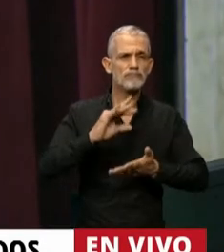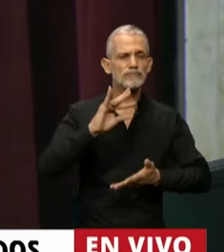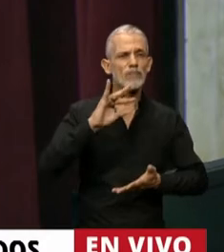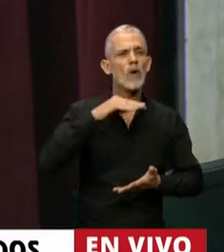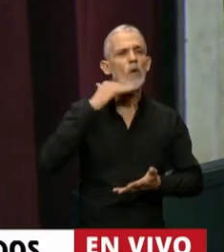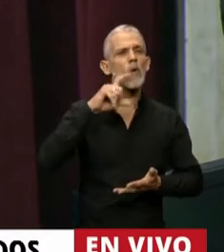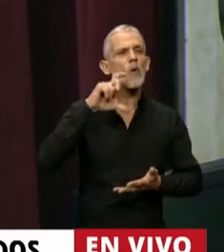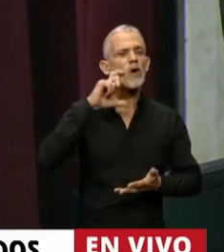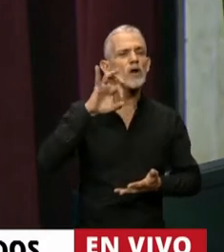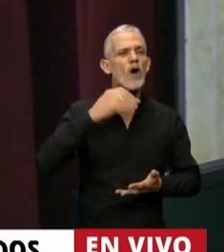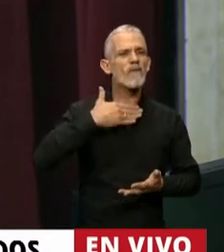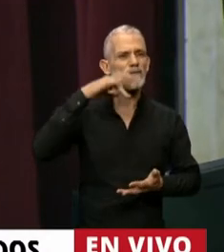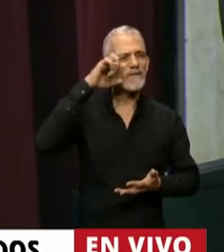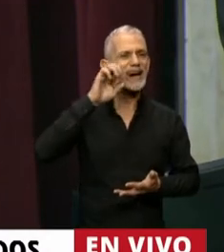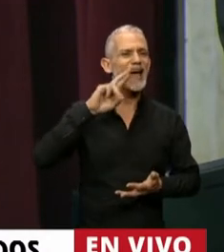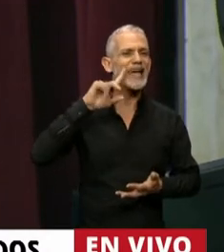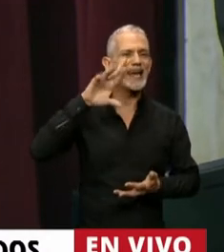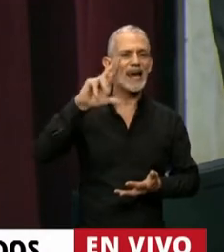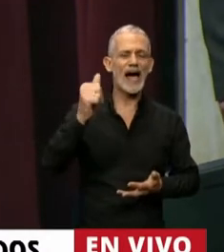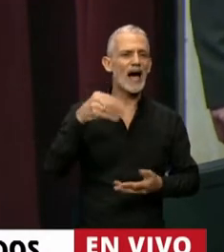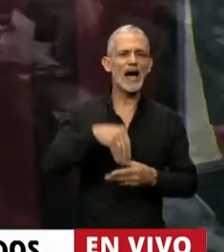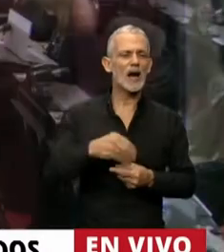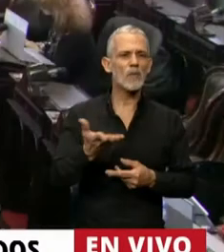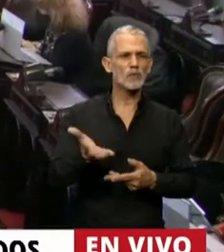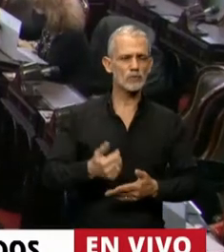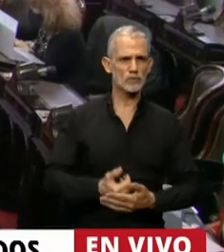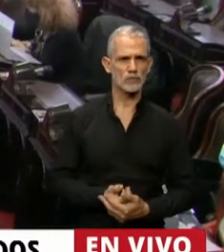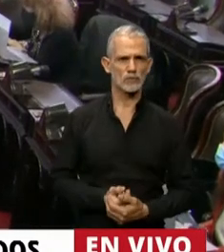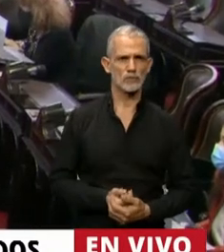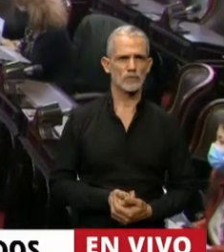Daniel Julio Ferreira, el sentido de su voto.